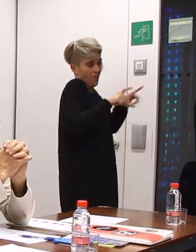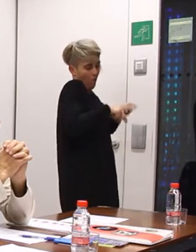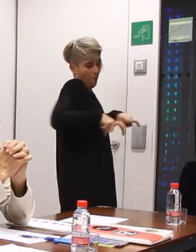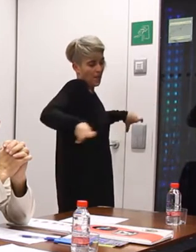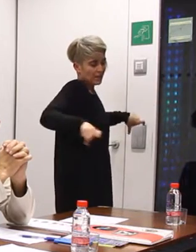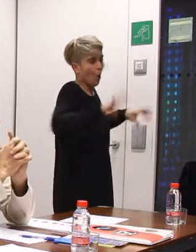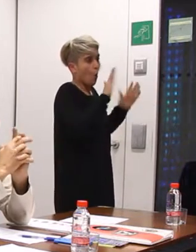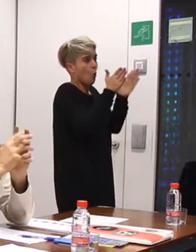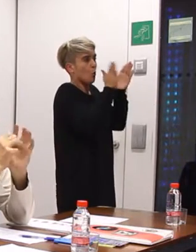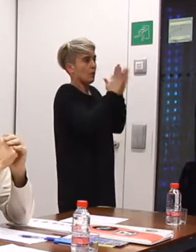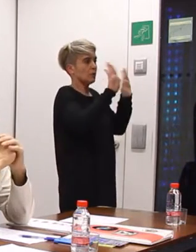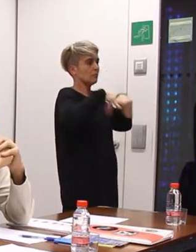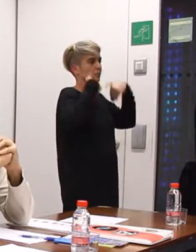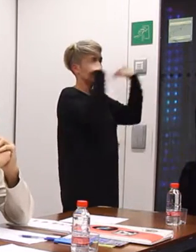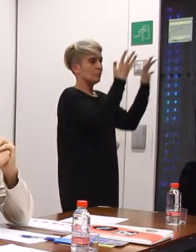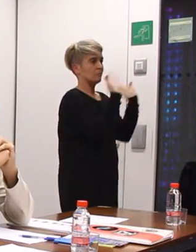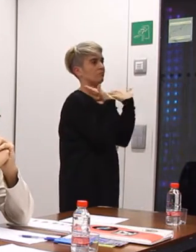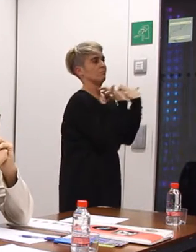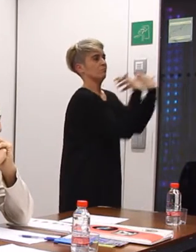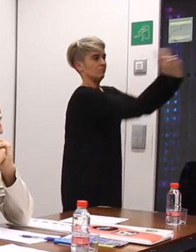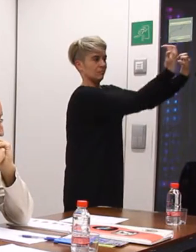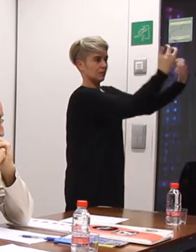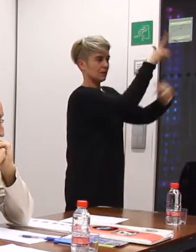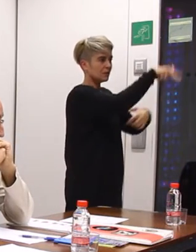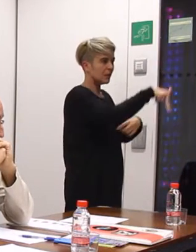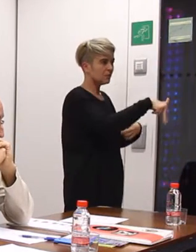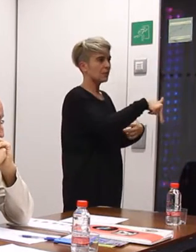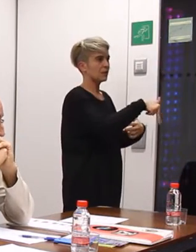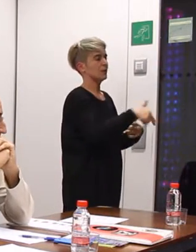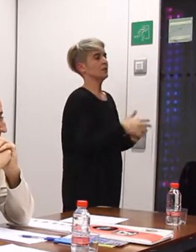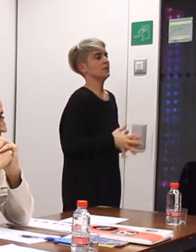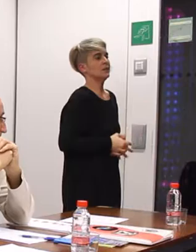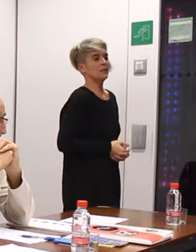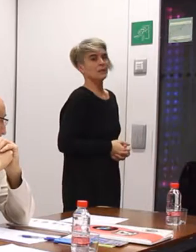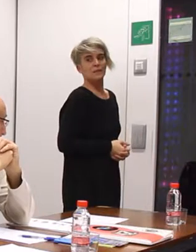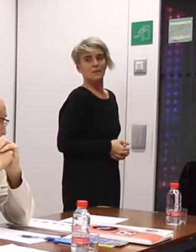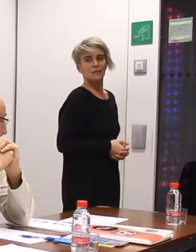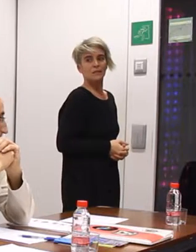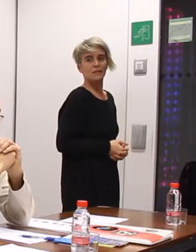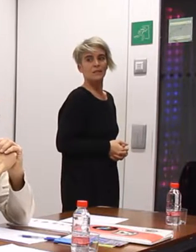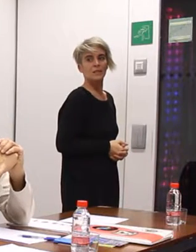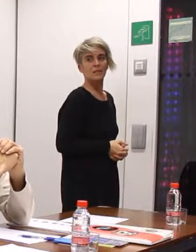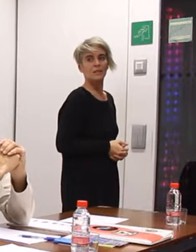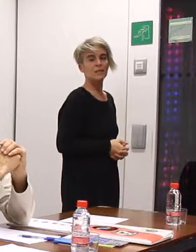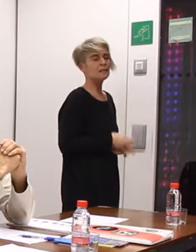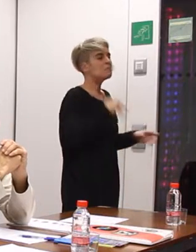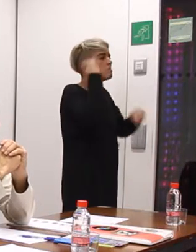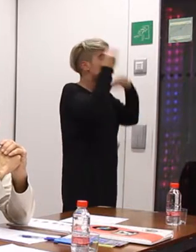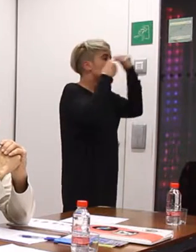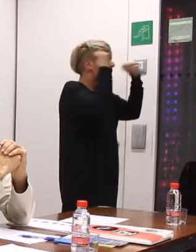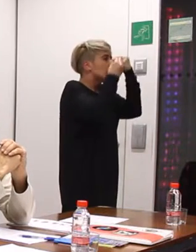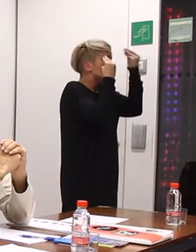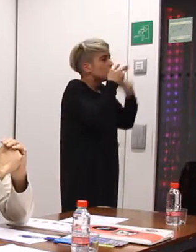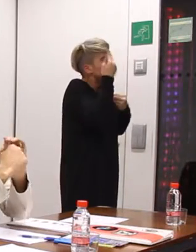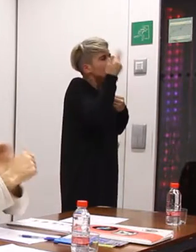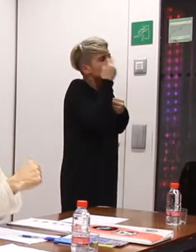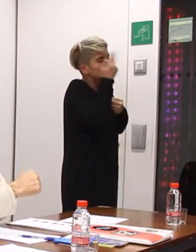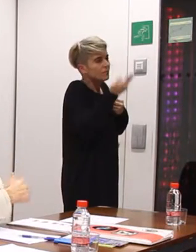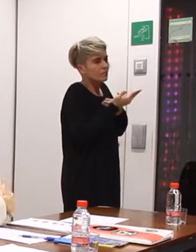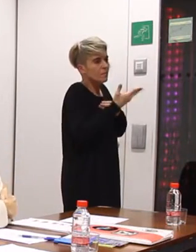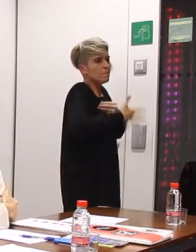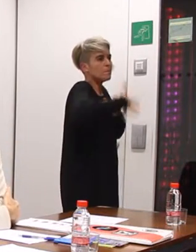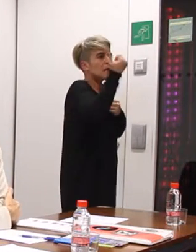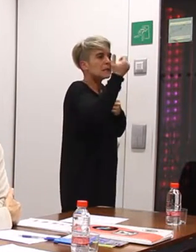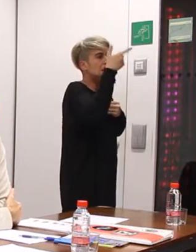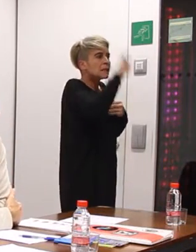los que estáis también ahí con nosotros y nosotras. ¿Qué habíamos pensado que sería interesante que pudieran,